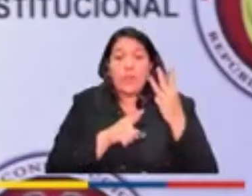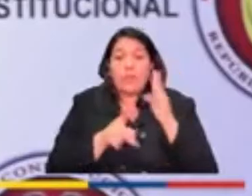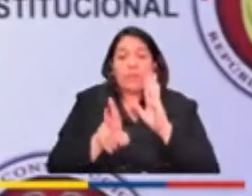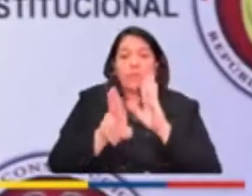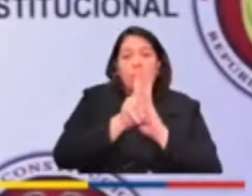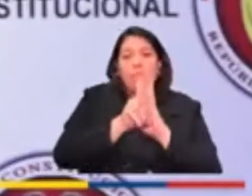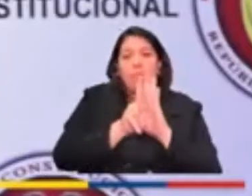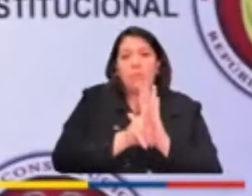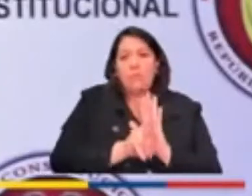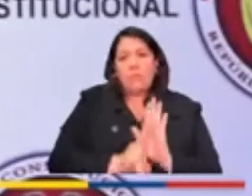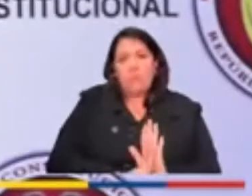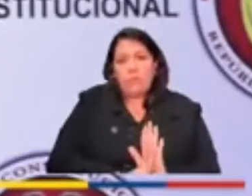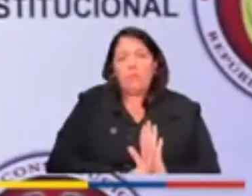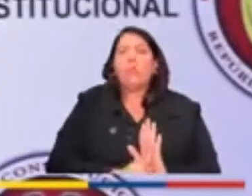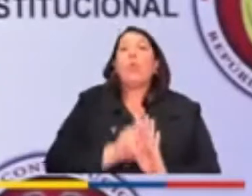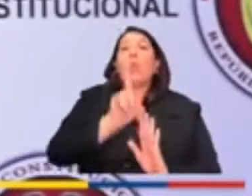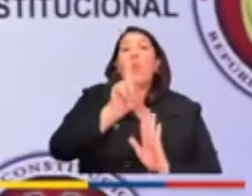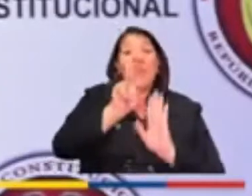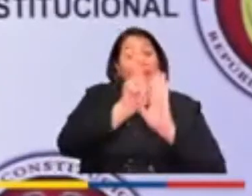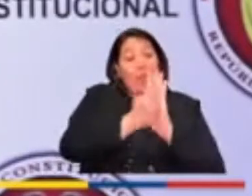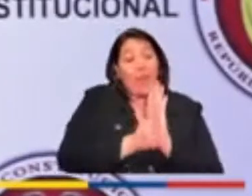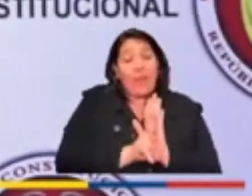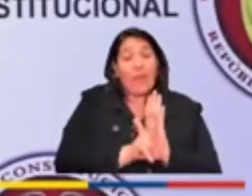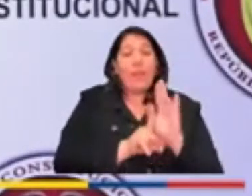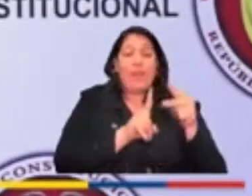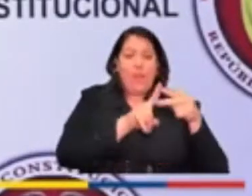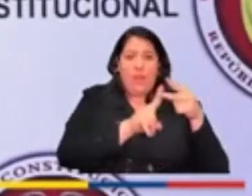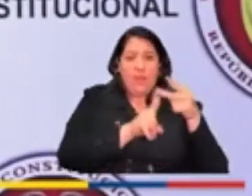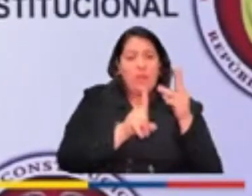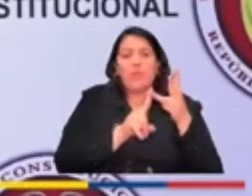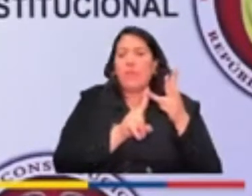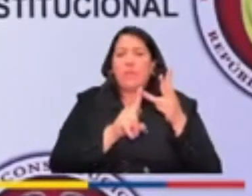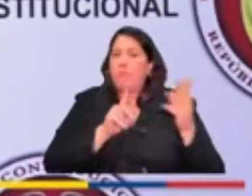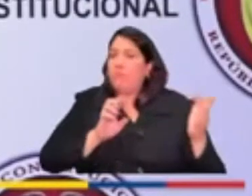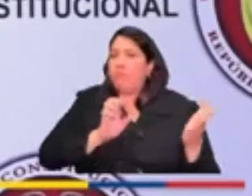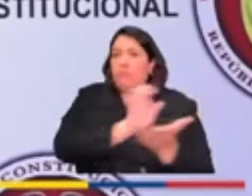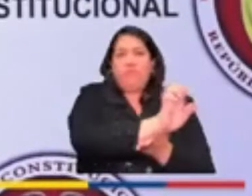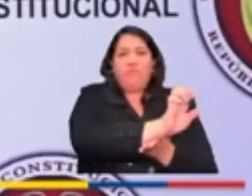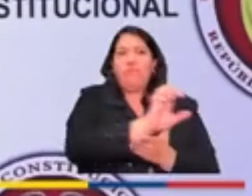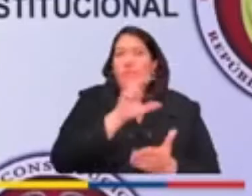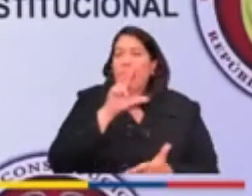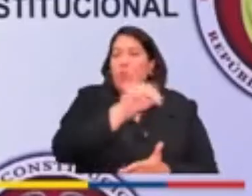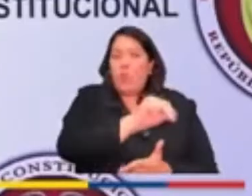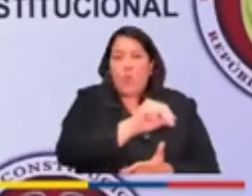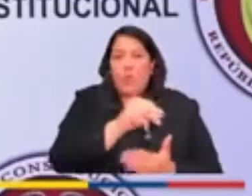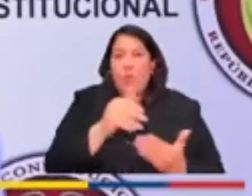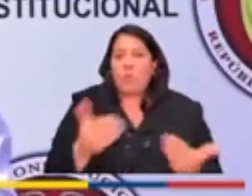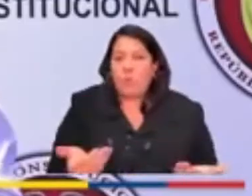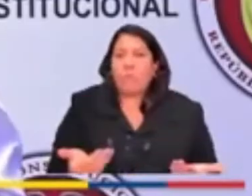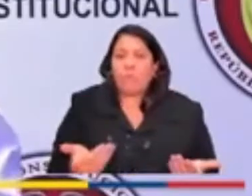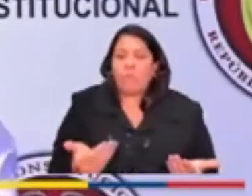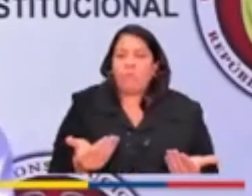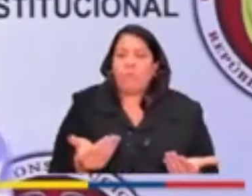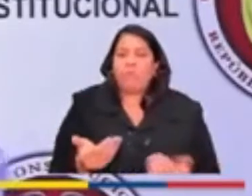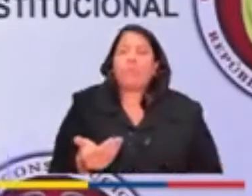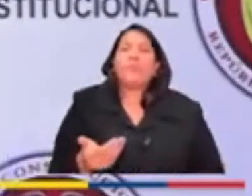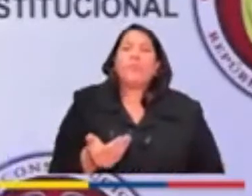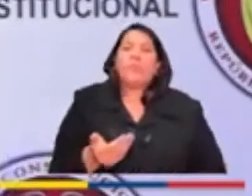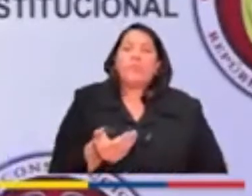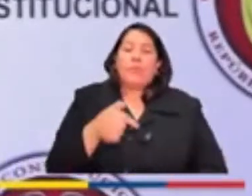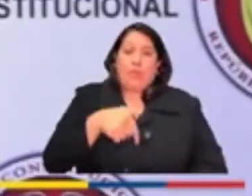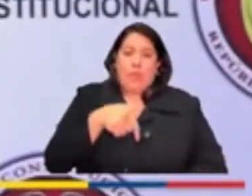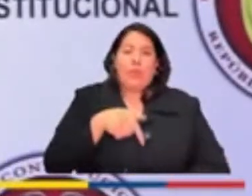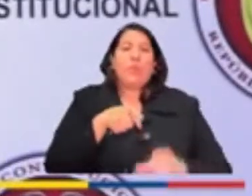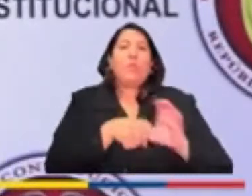una negando el derecho, que es el pueblo Sicuani en Barrulia. Para La